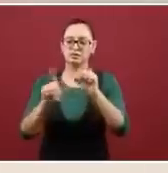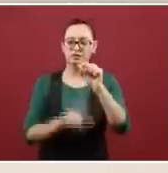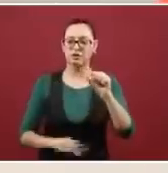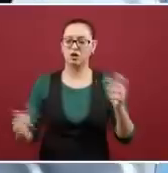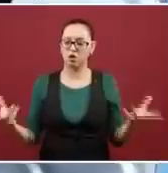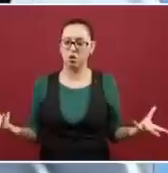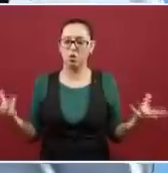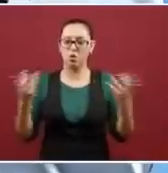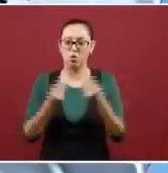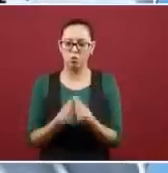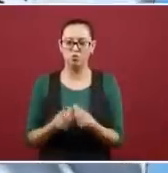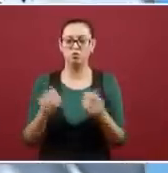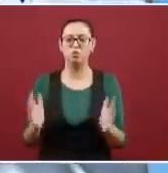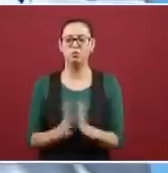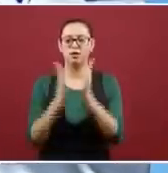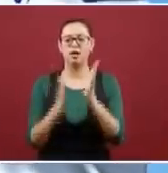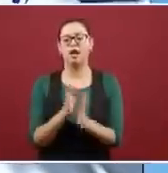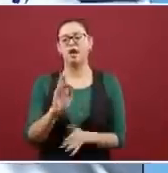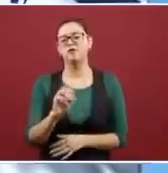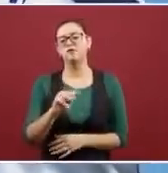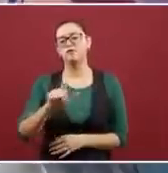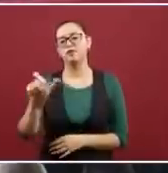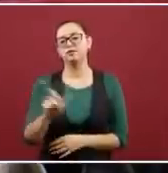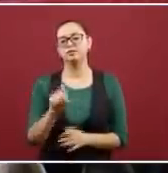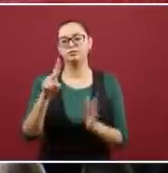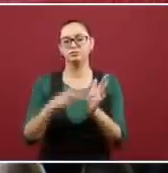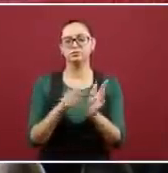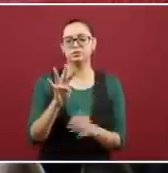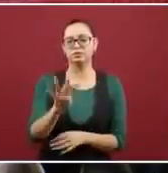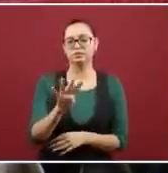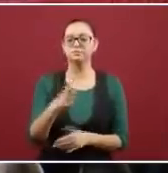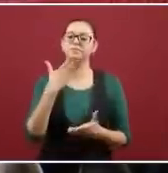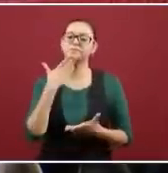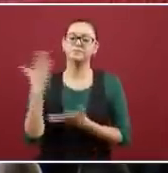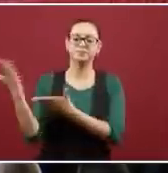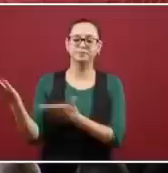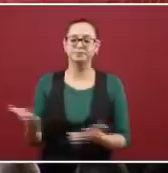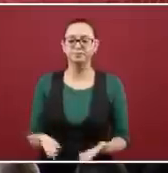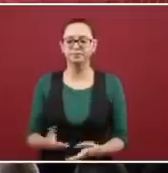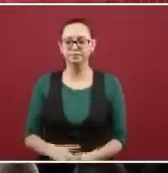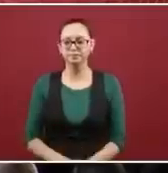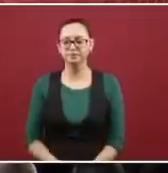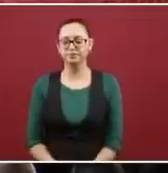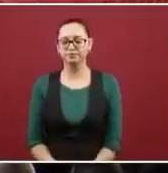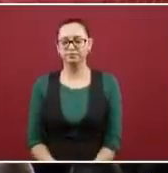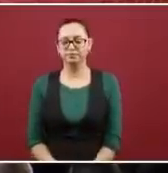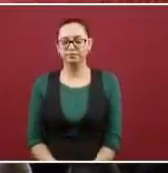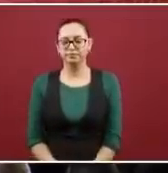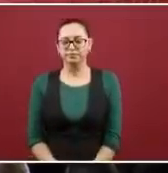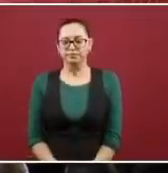la FAMEX 2019. ¡Bienvenidos!